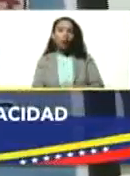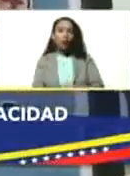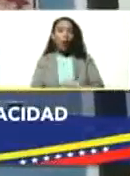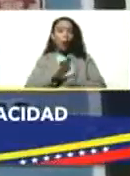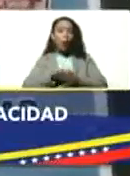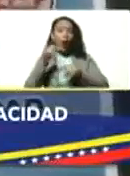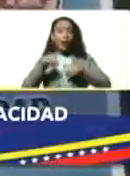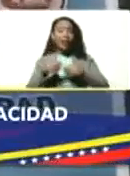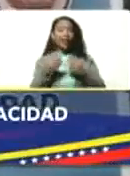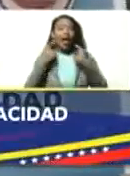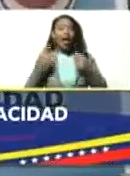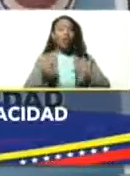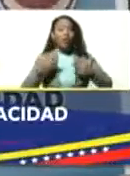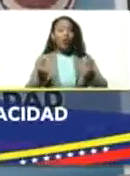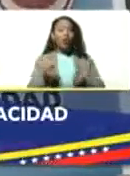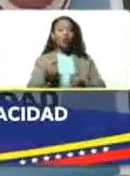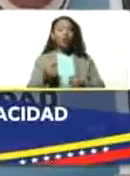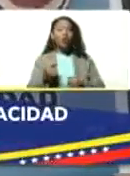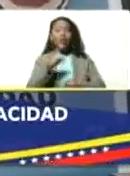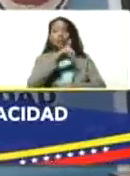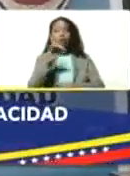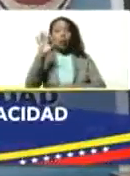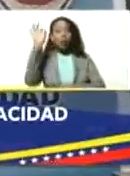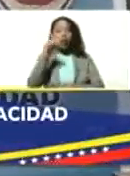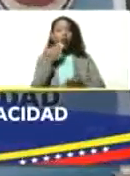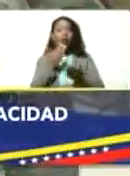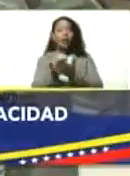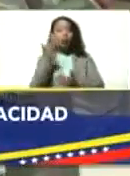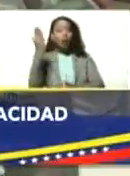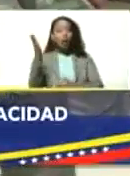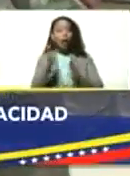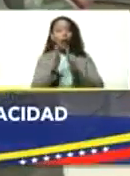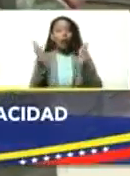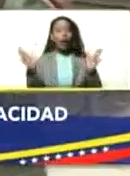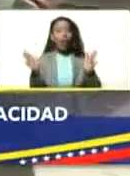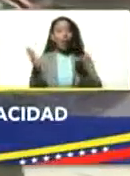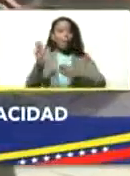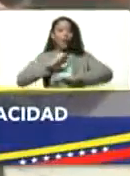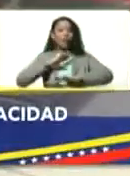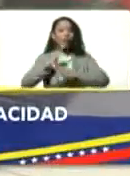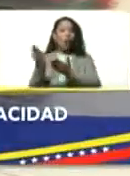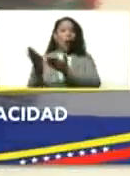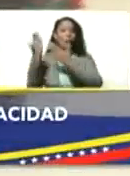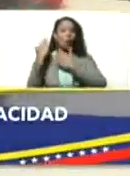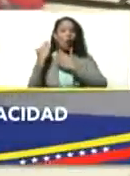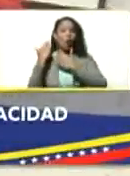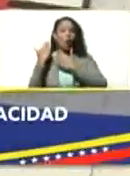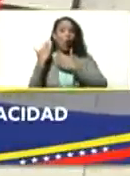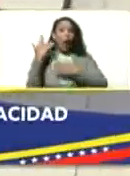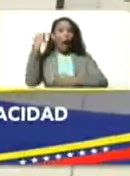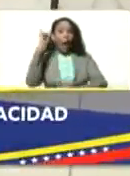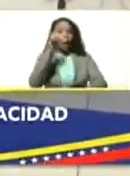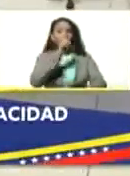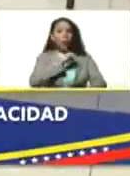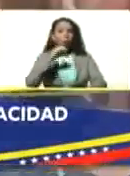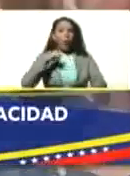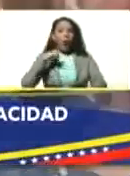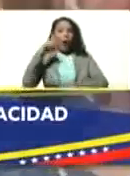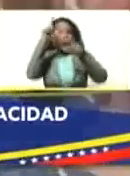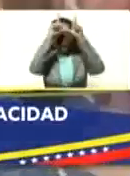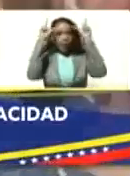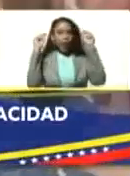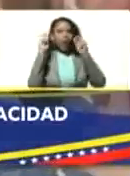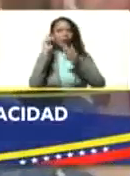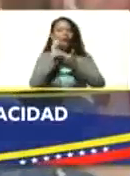activo 100%, gracias a usted por todos estos grandes beneficios. Contamos con un personal de enfermería, de